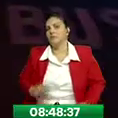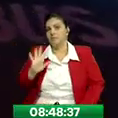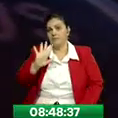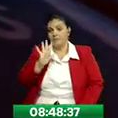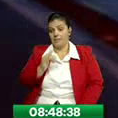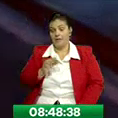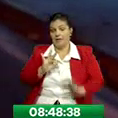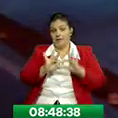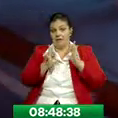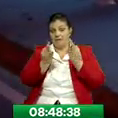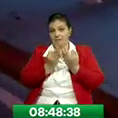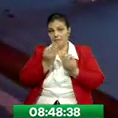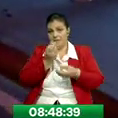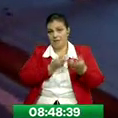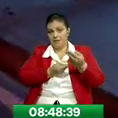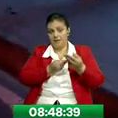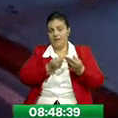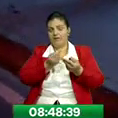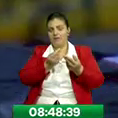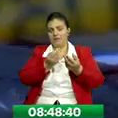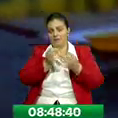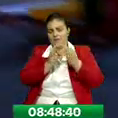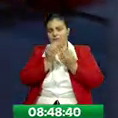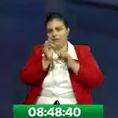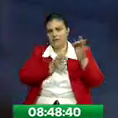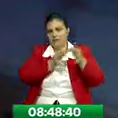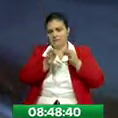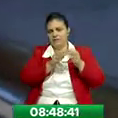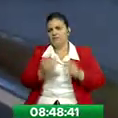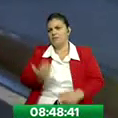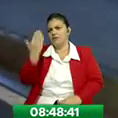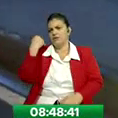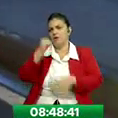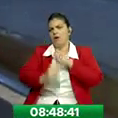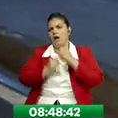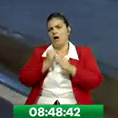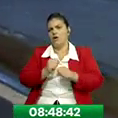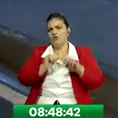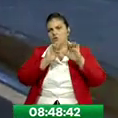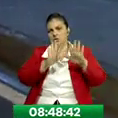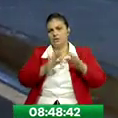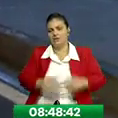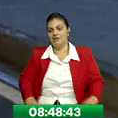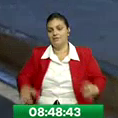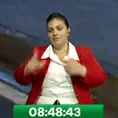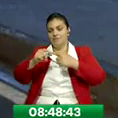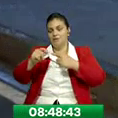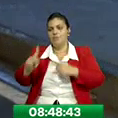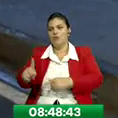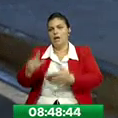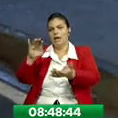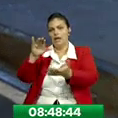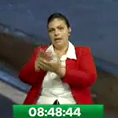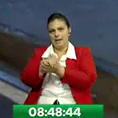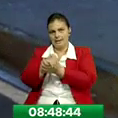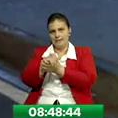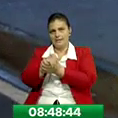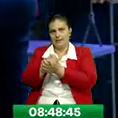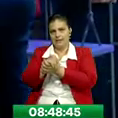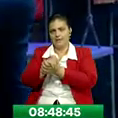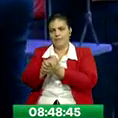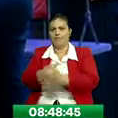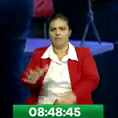De acuerdo con los familiares, hace 10 años, el ahora occiso mantuvo un romance con quien era la esposa de su